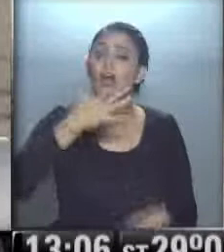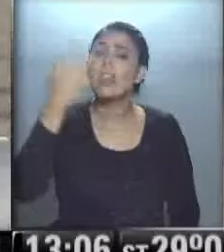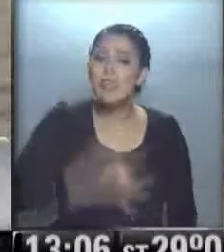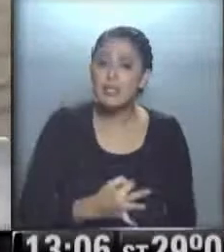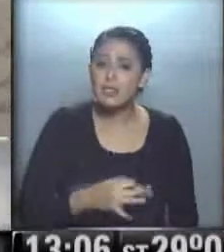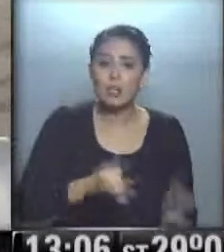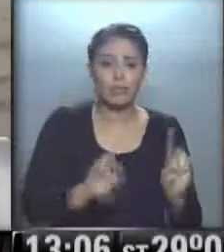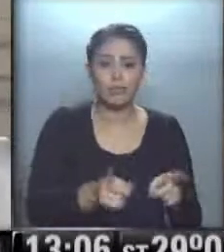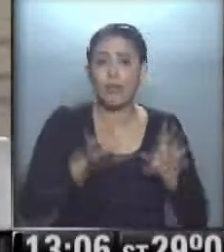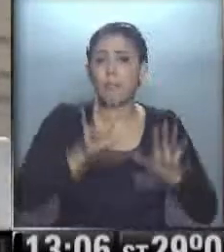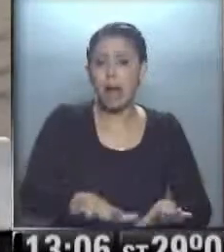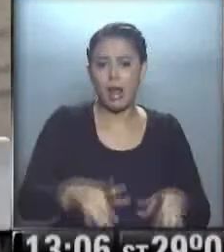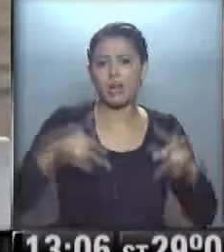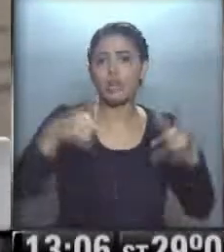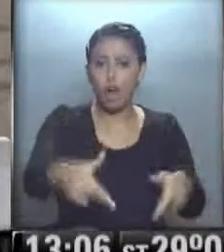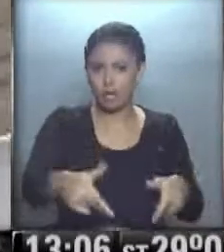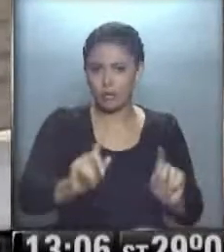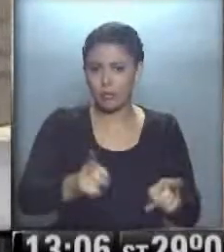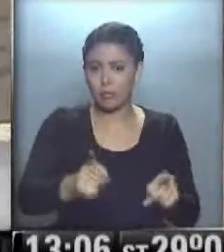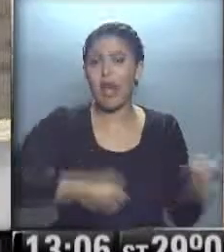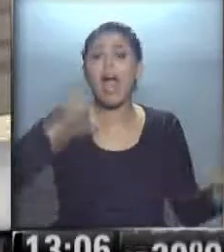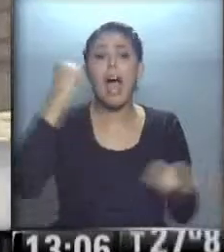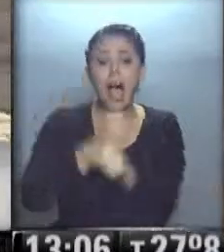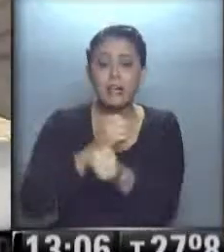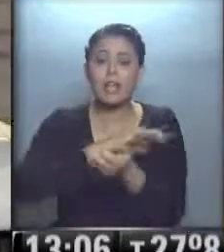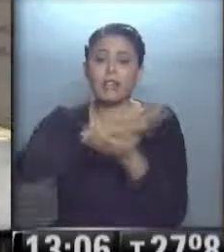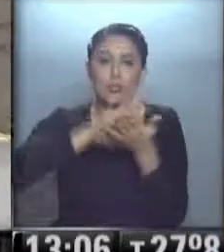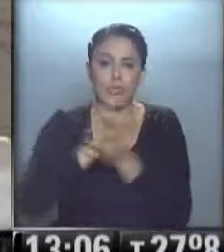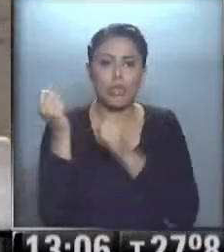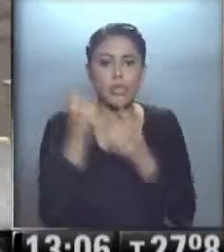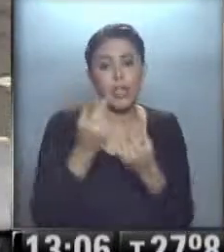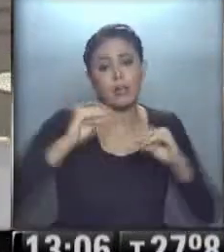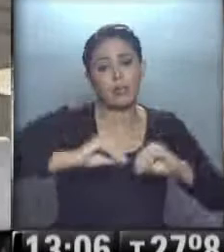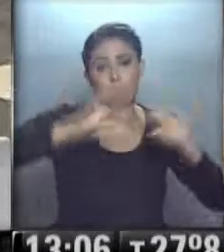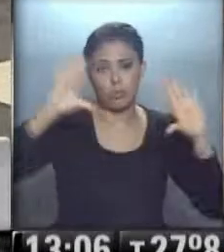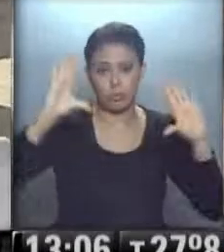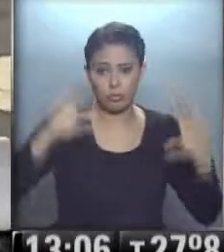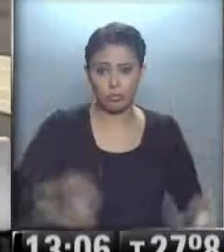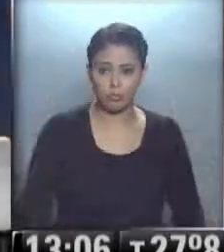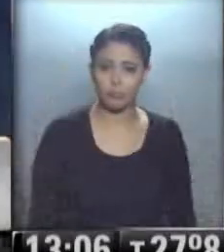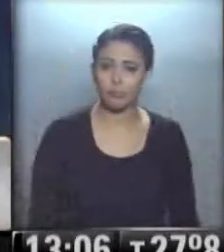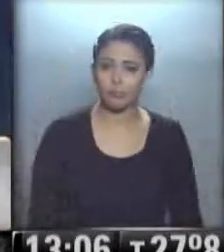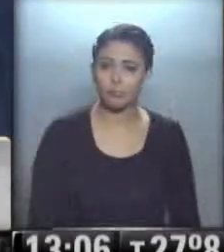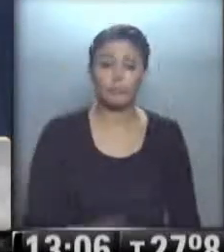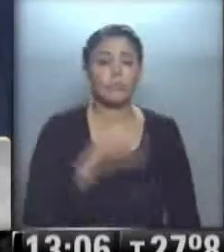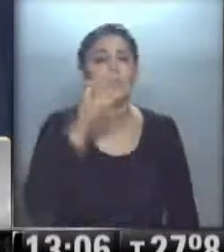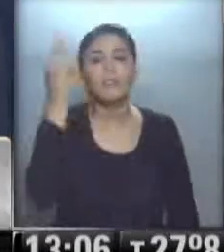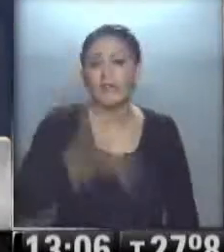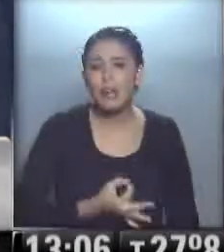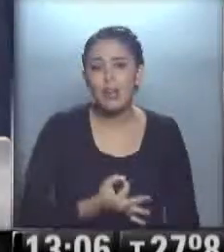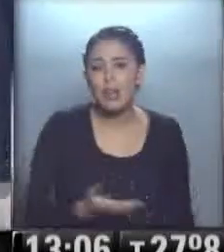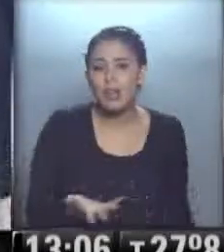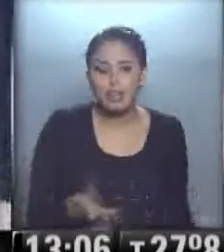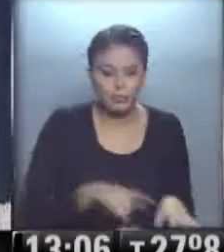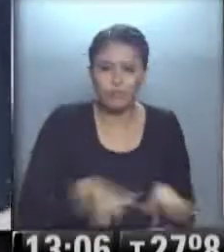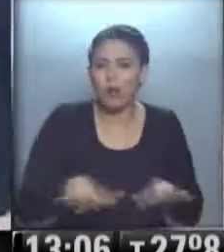corte parcial de tránsito hasta que no se restablezca el servicio a todo el mundo. La verdad es estamos